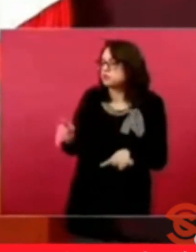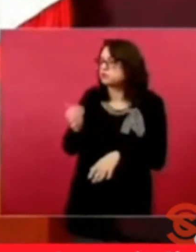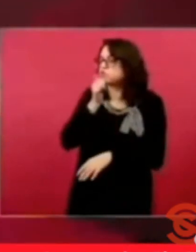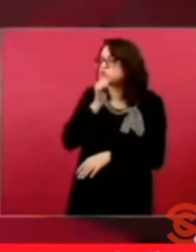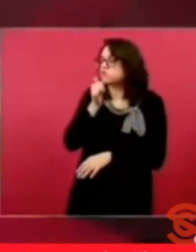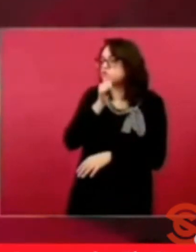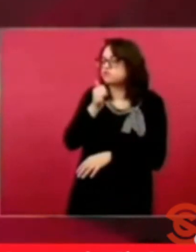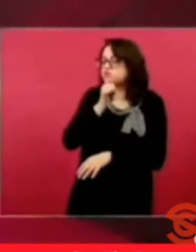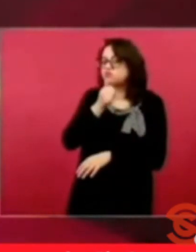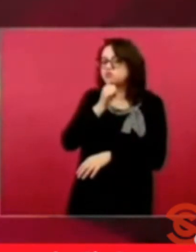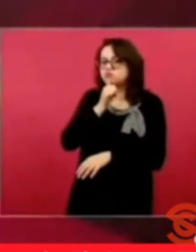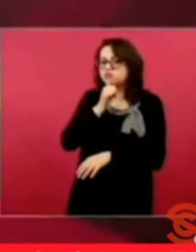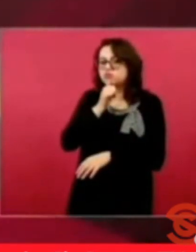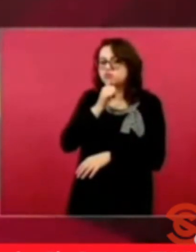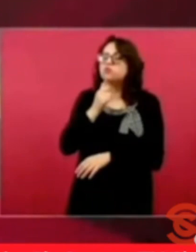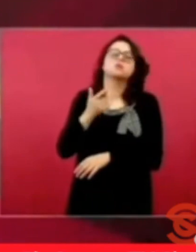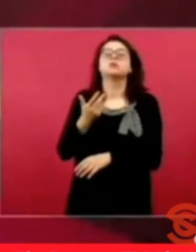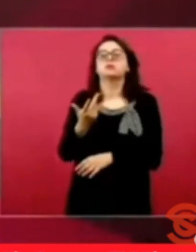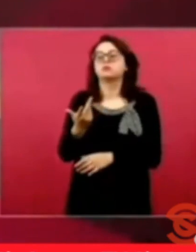ese informe,